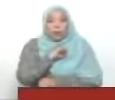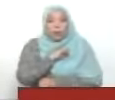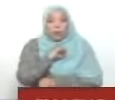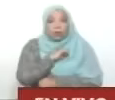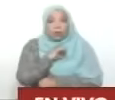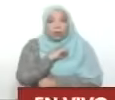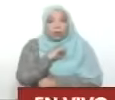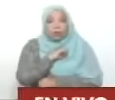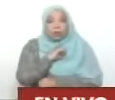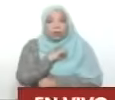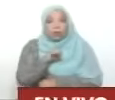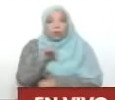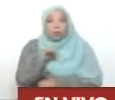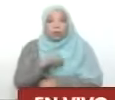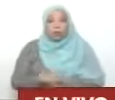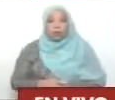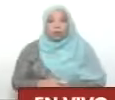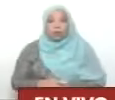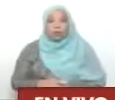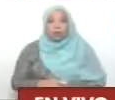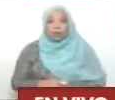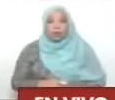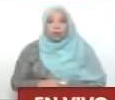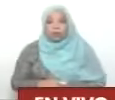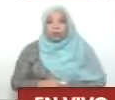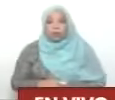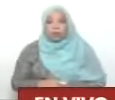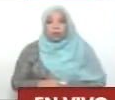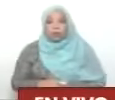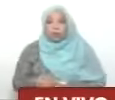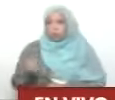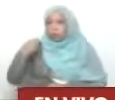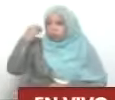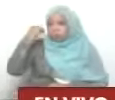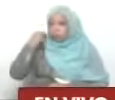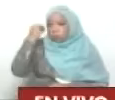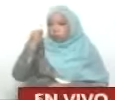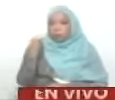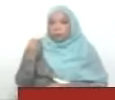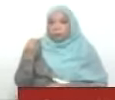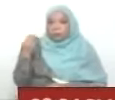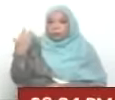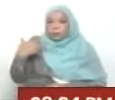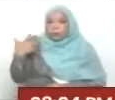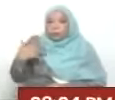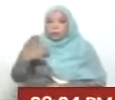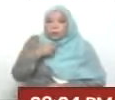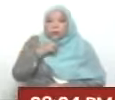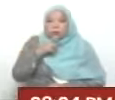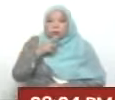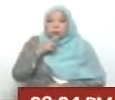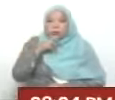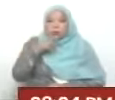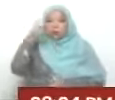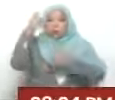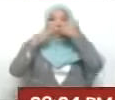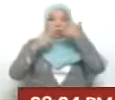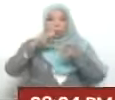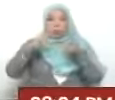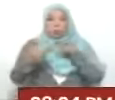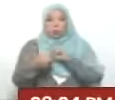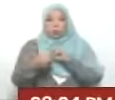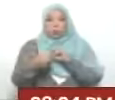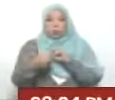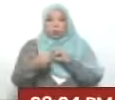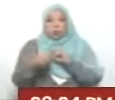Yo siempre lo he contado. Y después yo decía, Naguará, Chávez me cambió el mapa